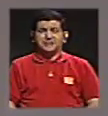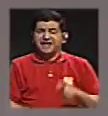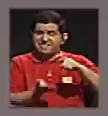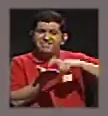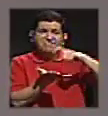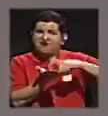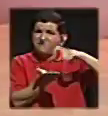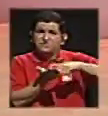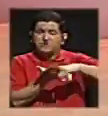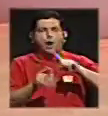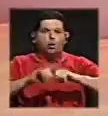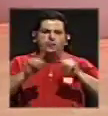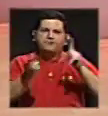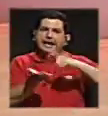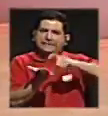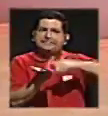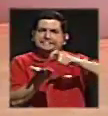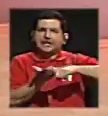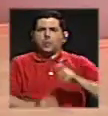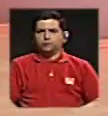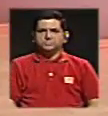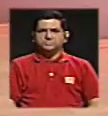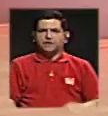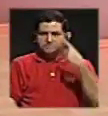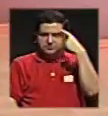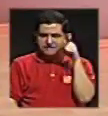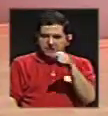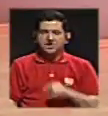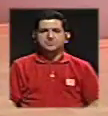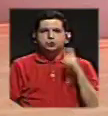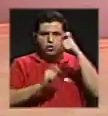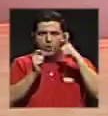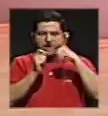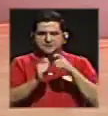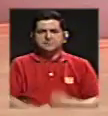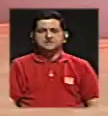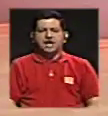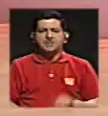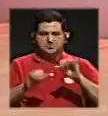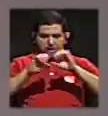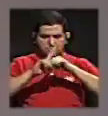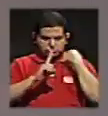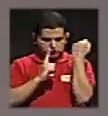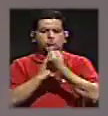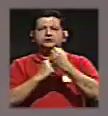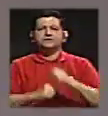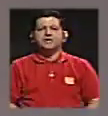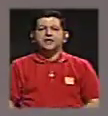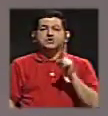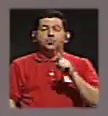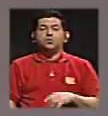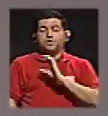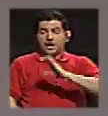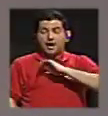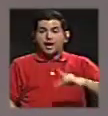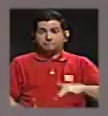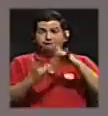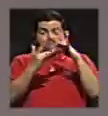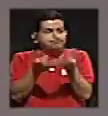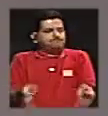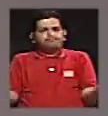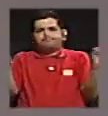deuda pendiente o varias deudas pendientes con con esta propia con su misma sociedad eh una particular